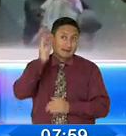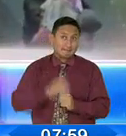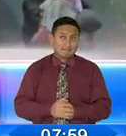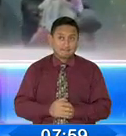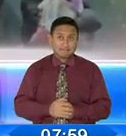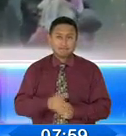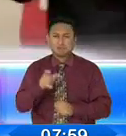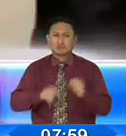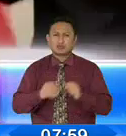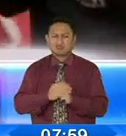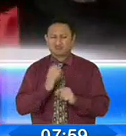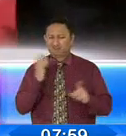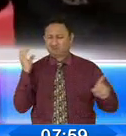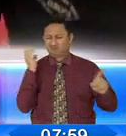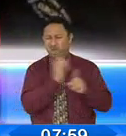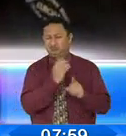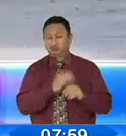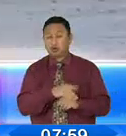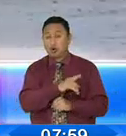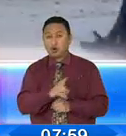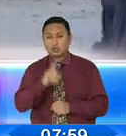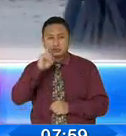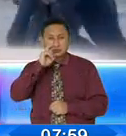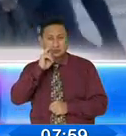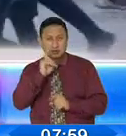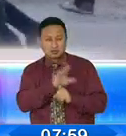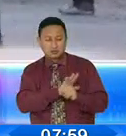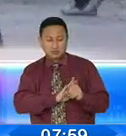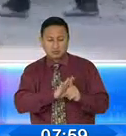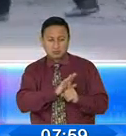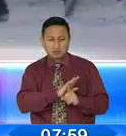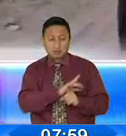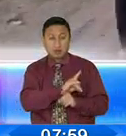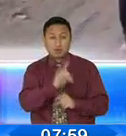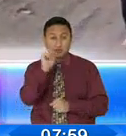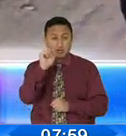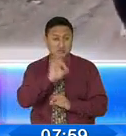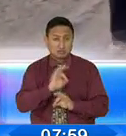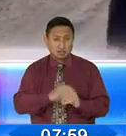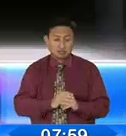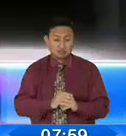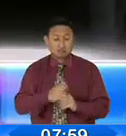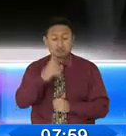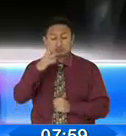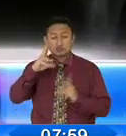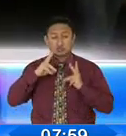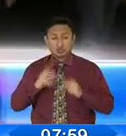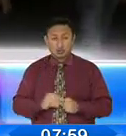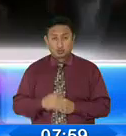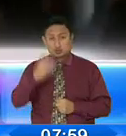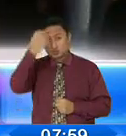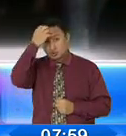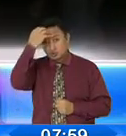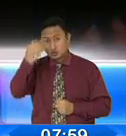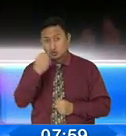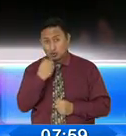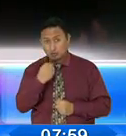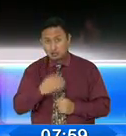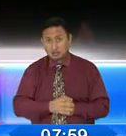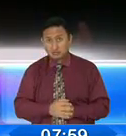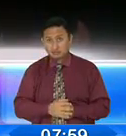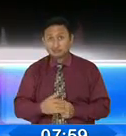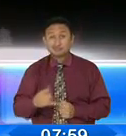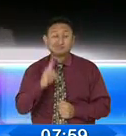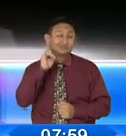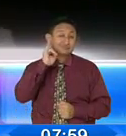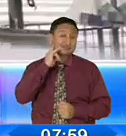despectivos, estereotipos de índole sexual, falta de derechos y acceso a salud, educación, comida, es la normalidad que a muchas niñas